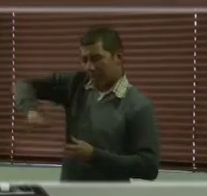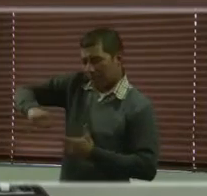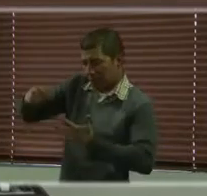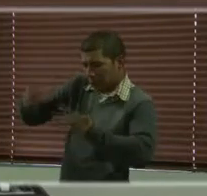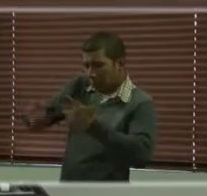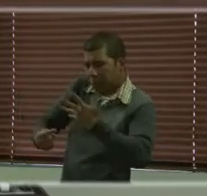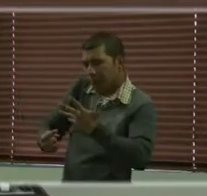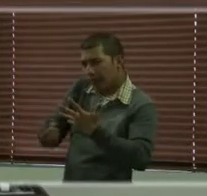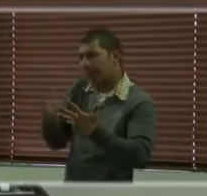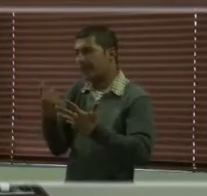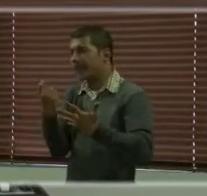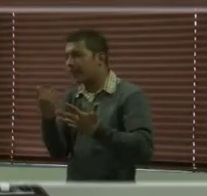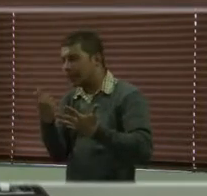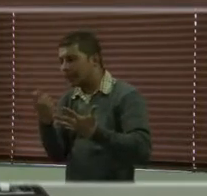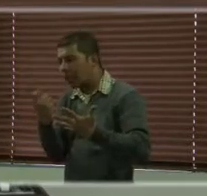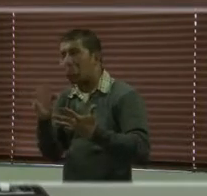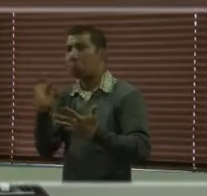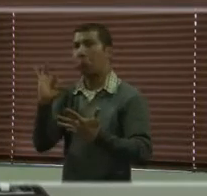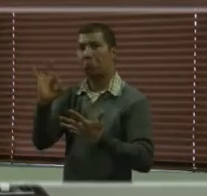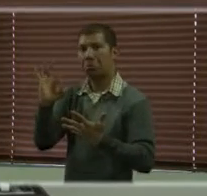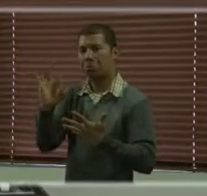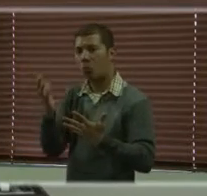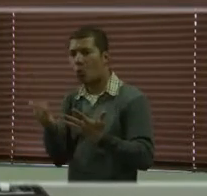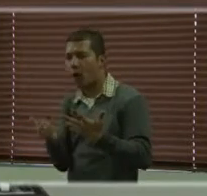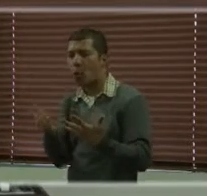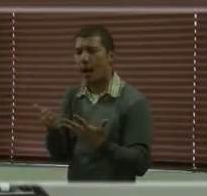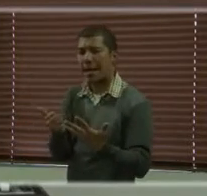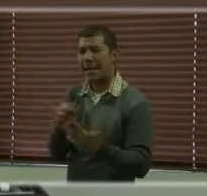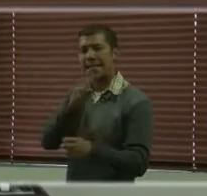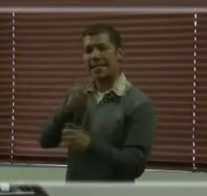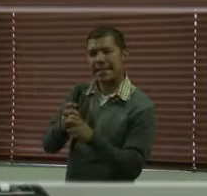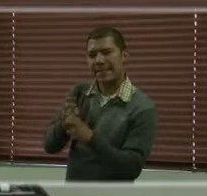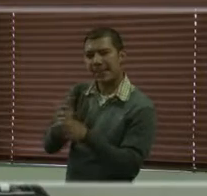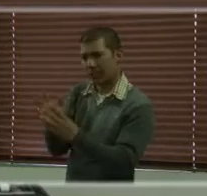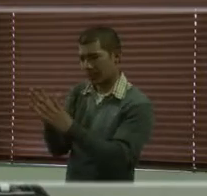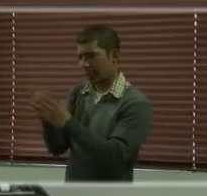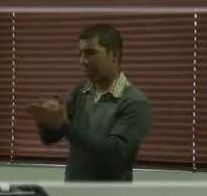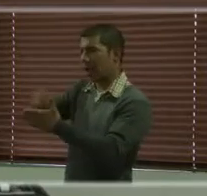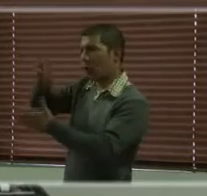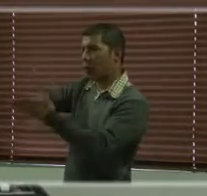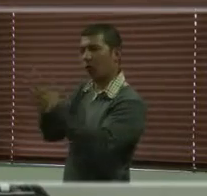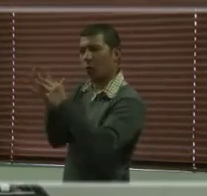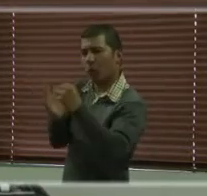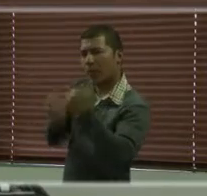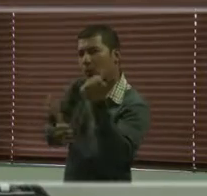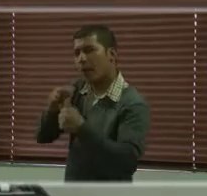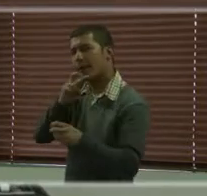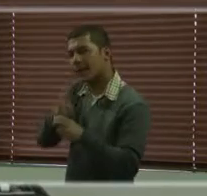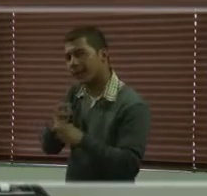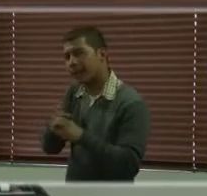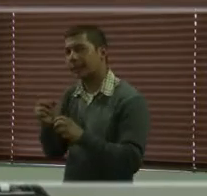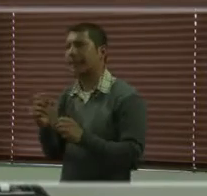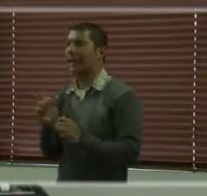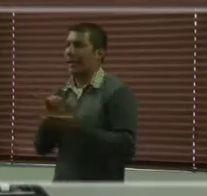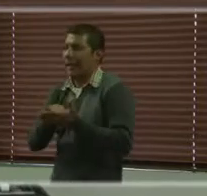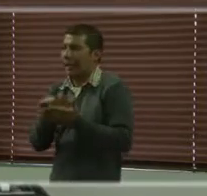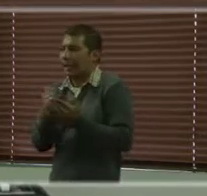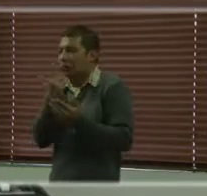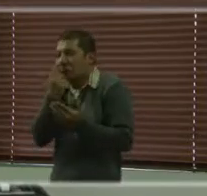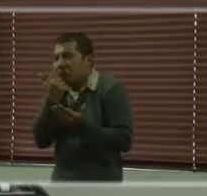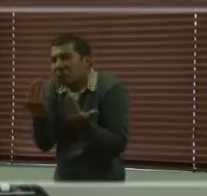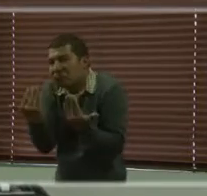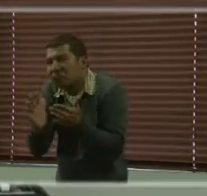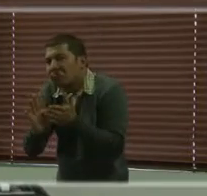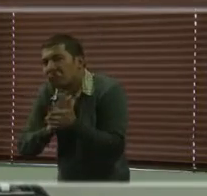en Qué medidas el estado está teniendo más dificultades para implementar en su país y por supuesto que la